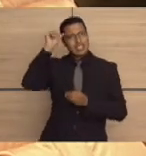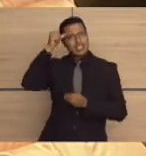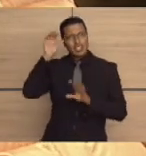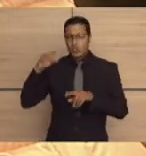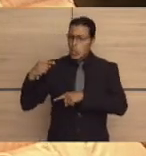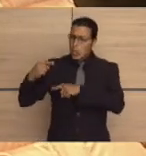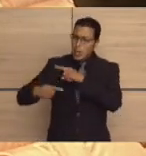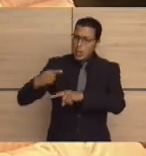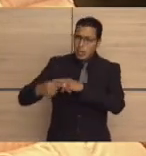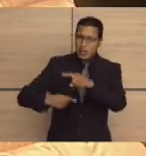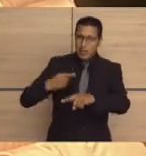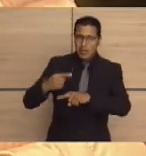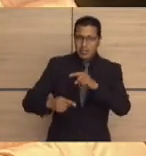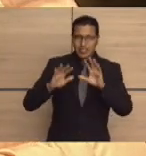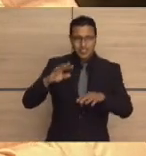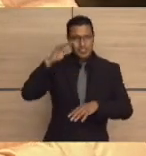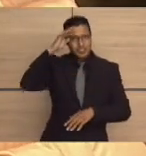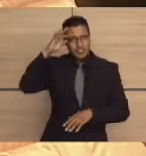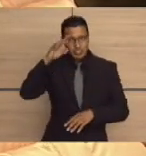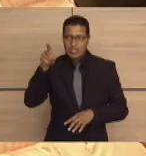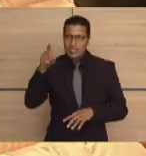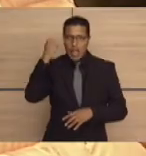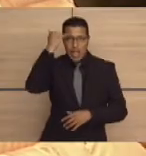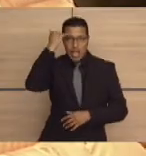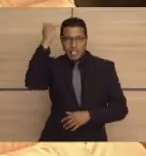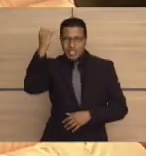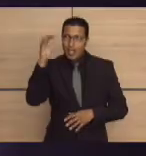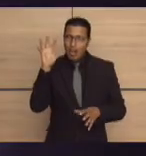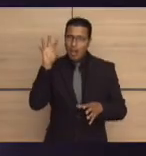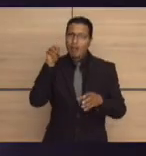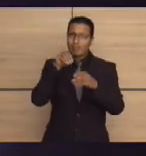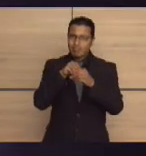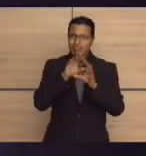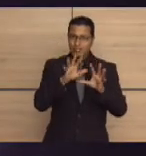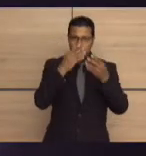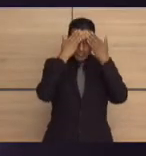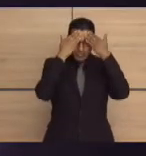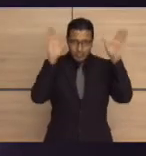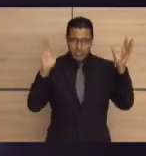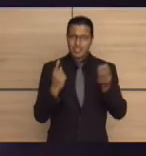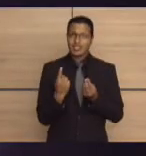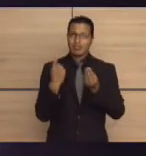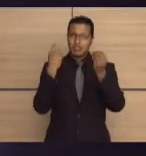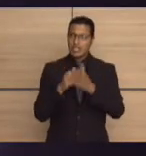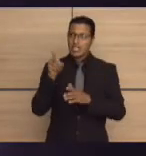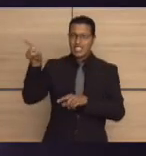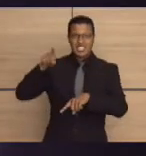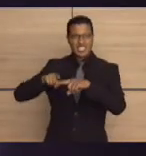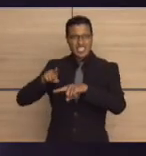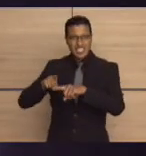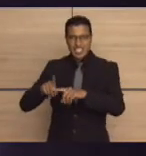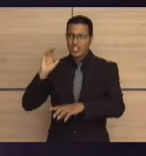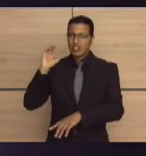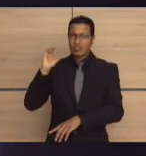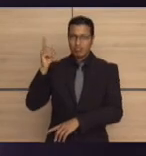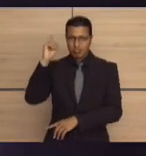que convergió en la construcción del ideal de la democracia, desde la filosofía griega, desde